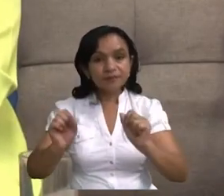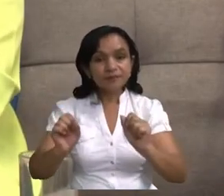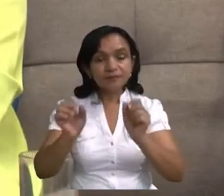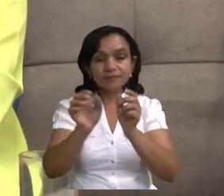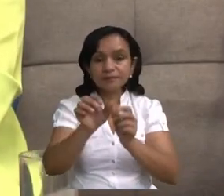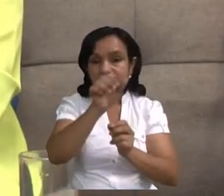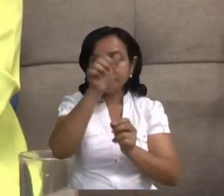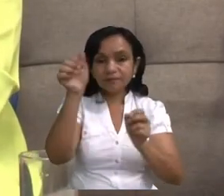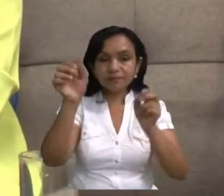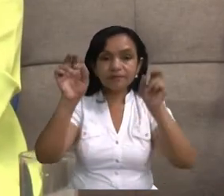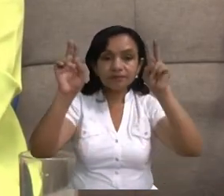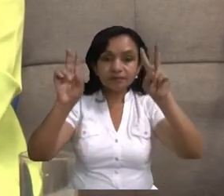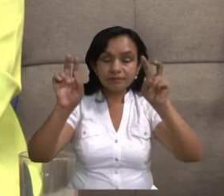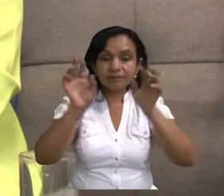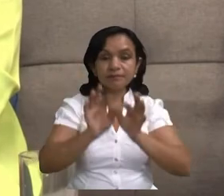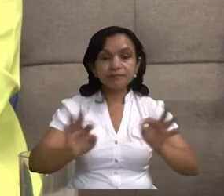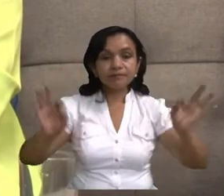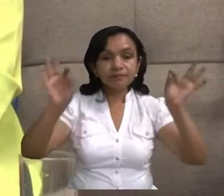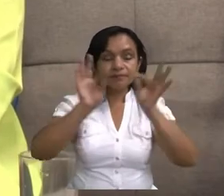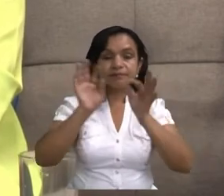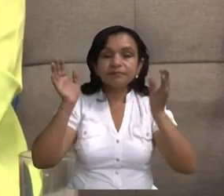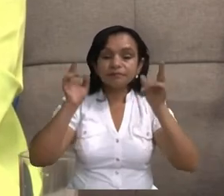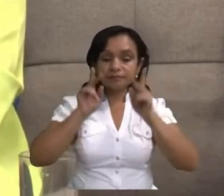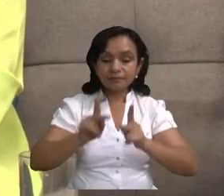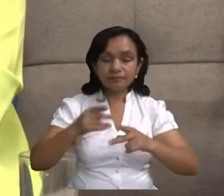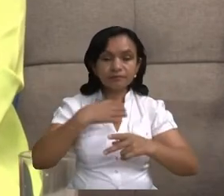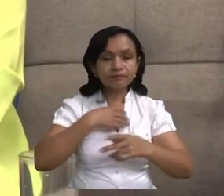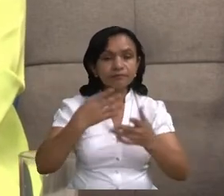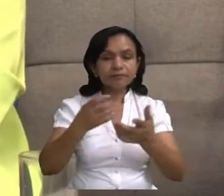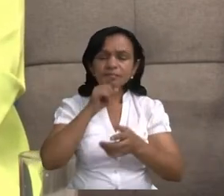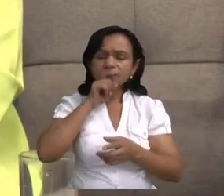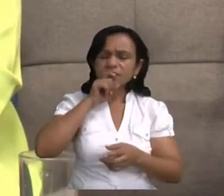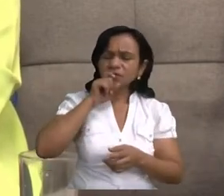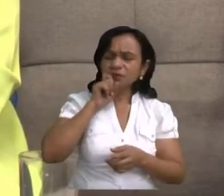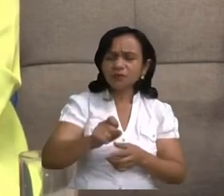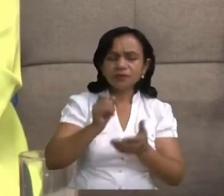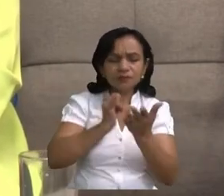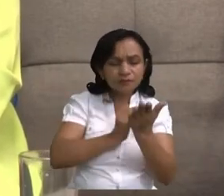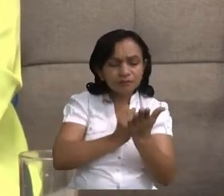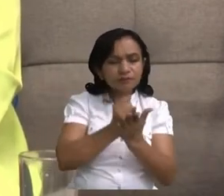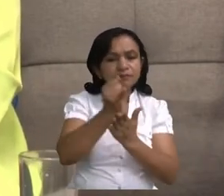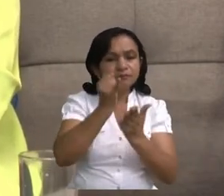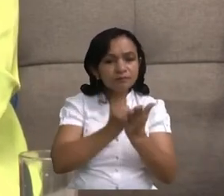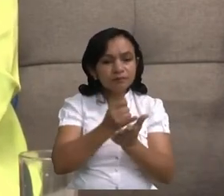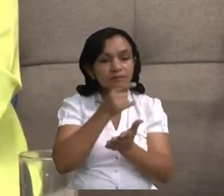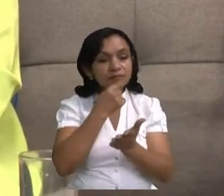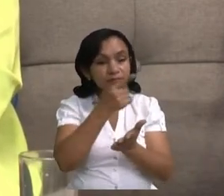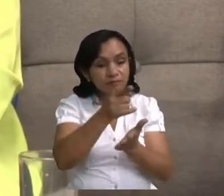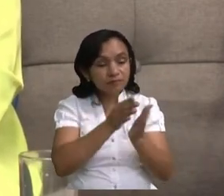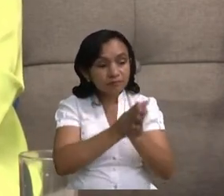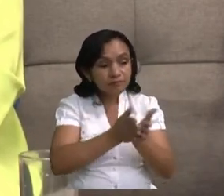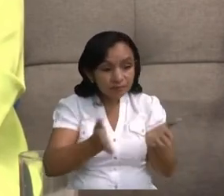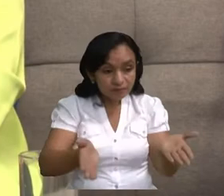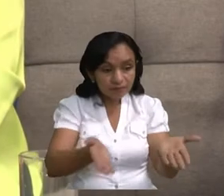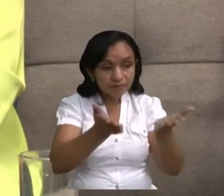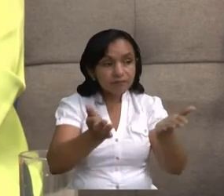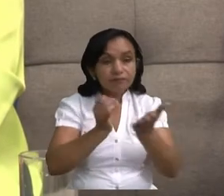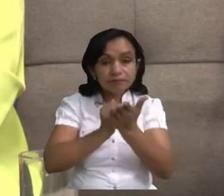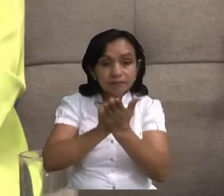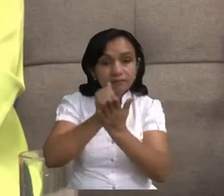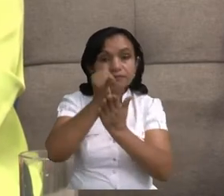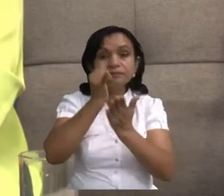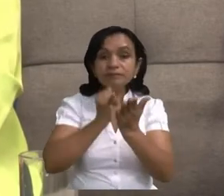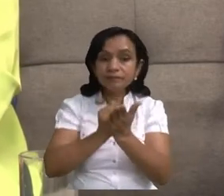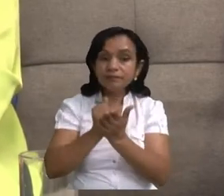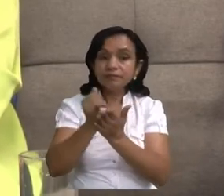importante de vinculación es la investigación, porque a través de la investigación nosotros nos vinculamos directamente, porque se